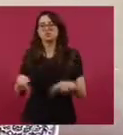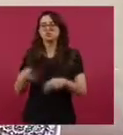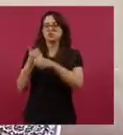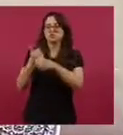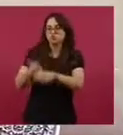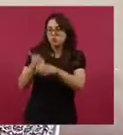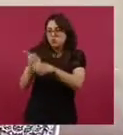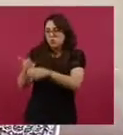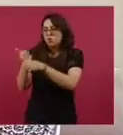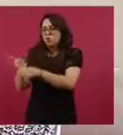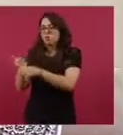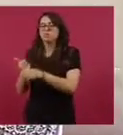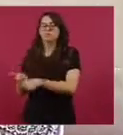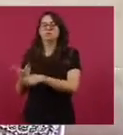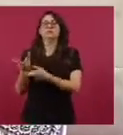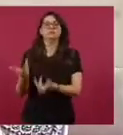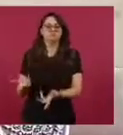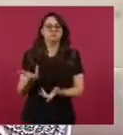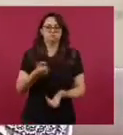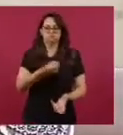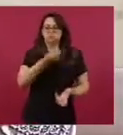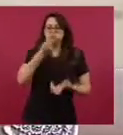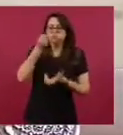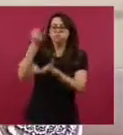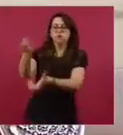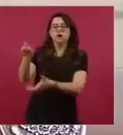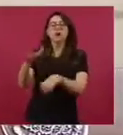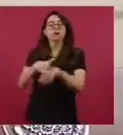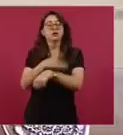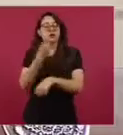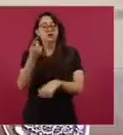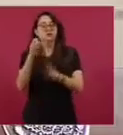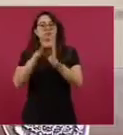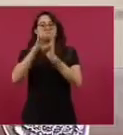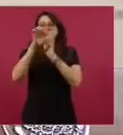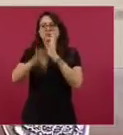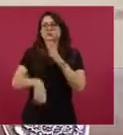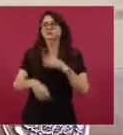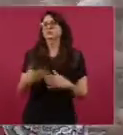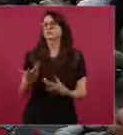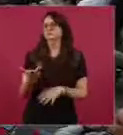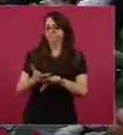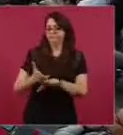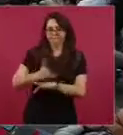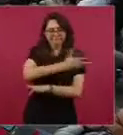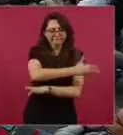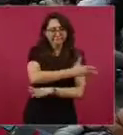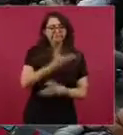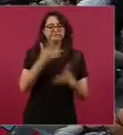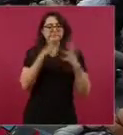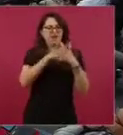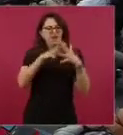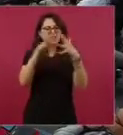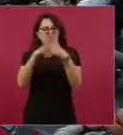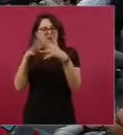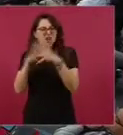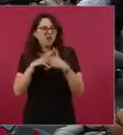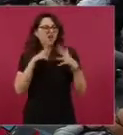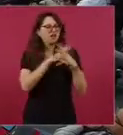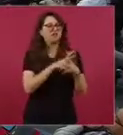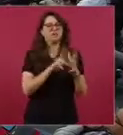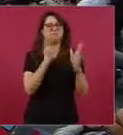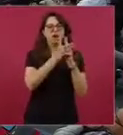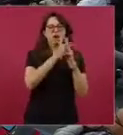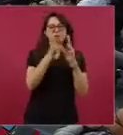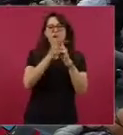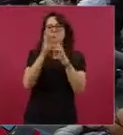de este quienes perdieron la vida hijos de padres que perdieron